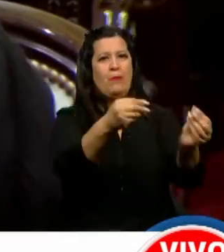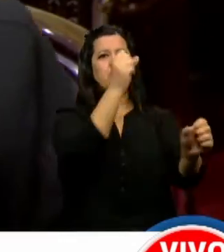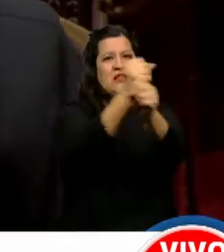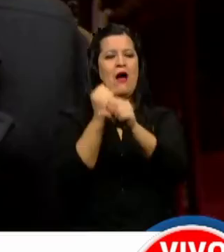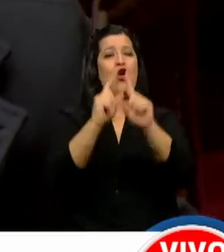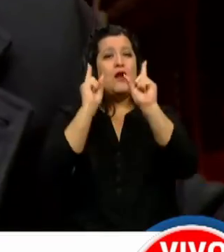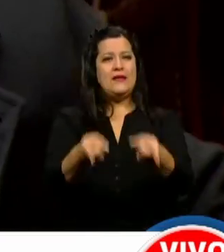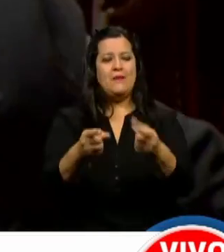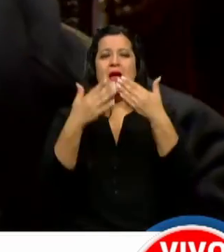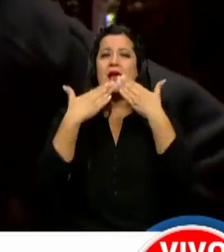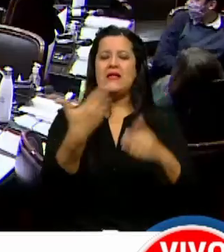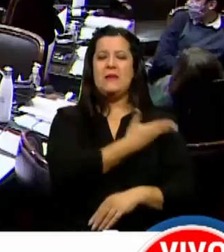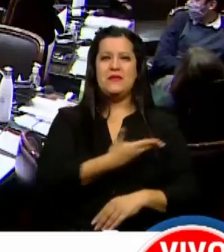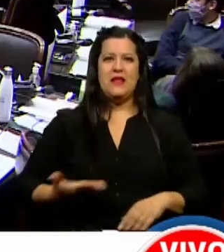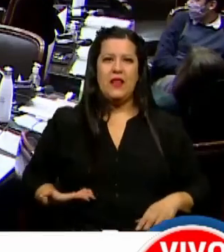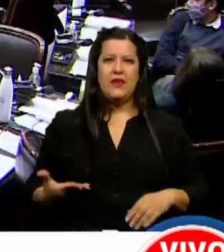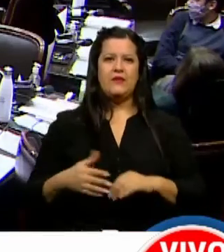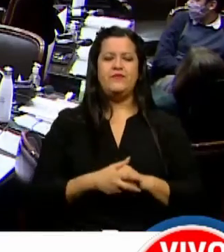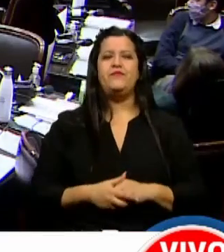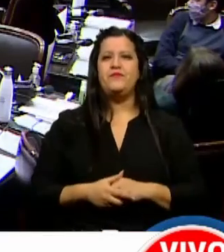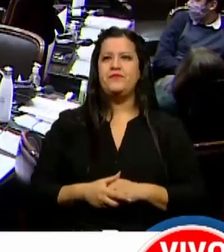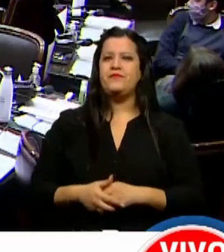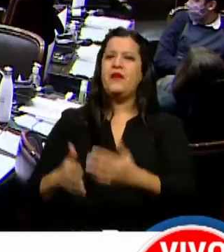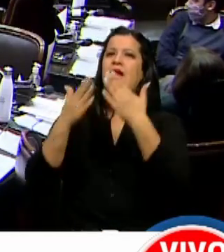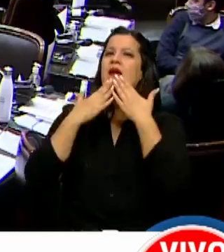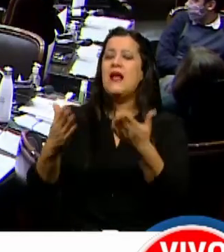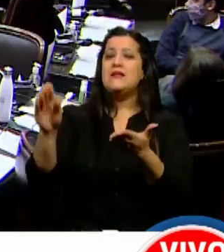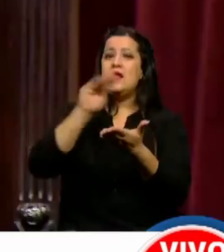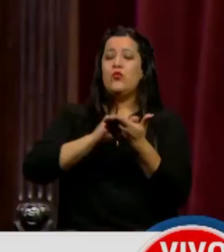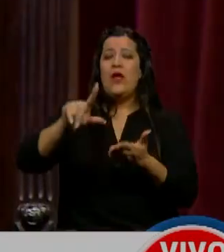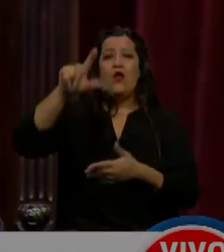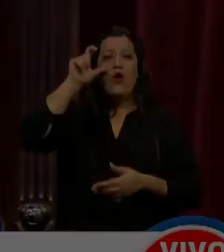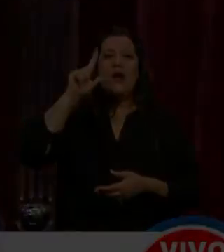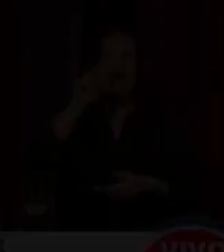gracias, presidente. Muchas gracias, diputado Leiva.